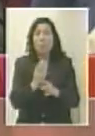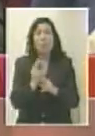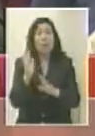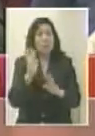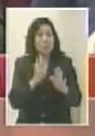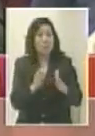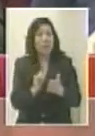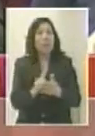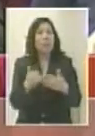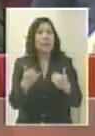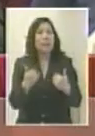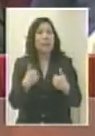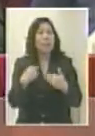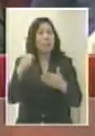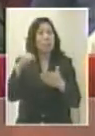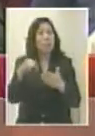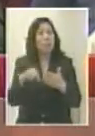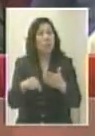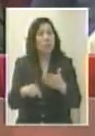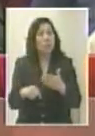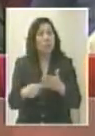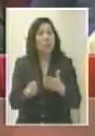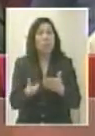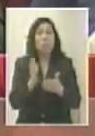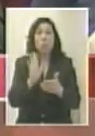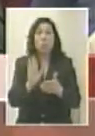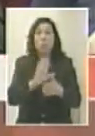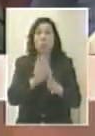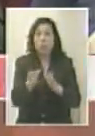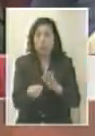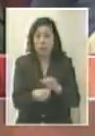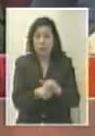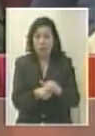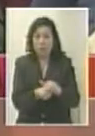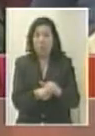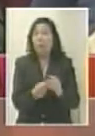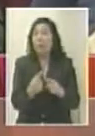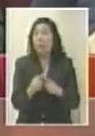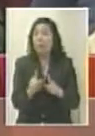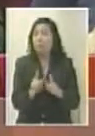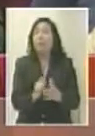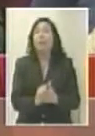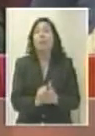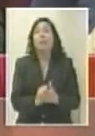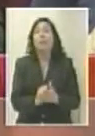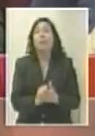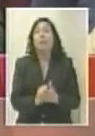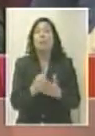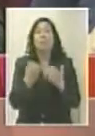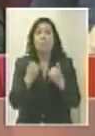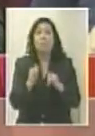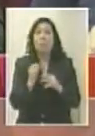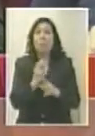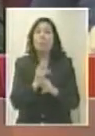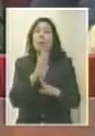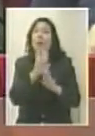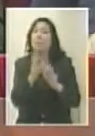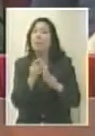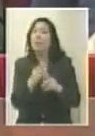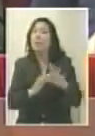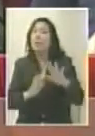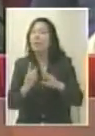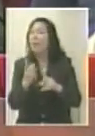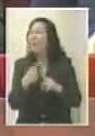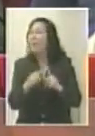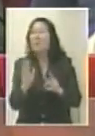Ambiental, que tiene que ser profundizado en sus contenidos. Ya existe una serie de contenidos del Sistema Nacional de Información Ambiental, pero